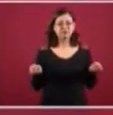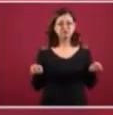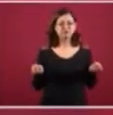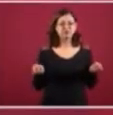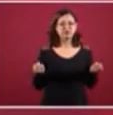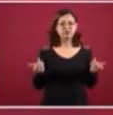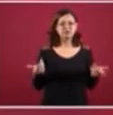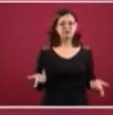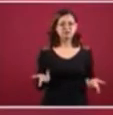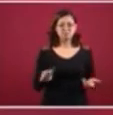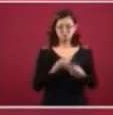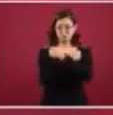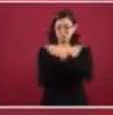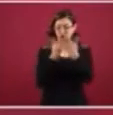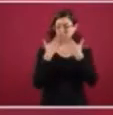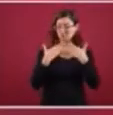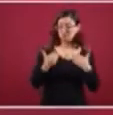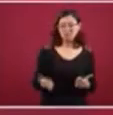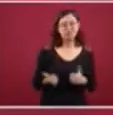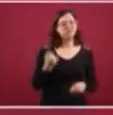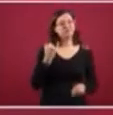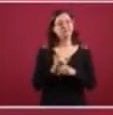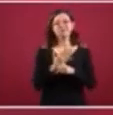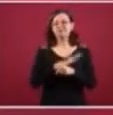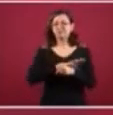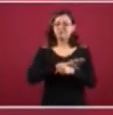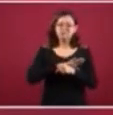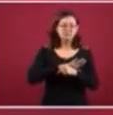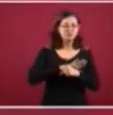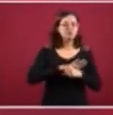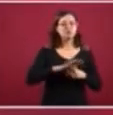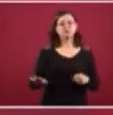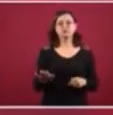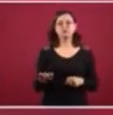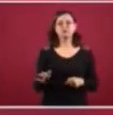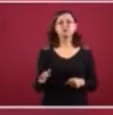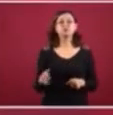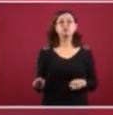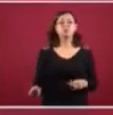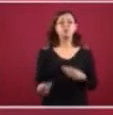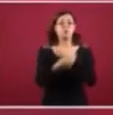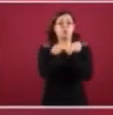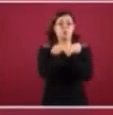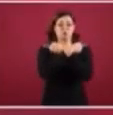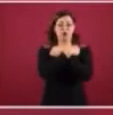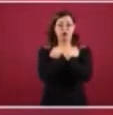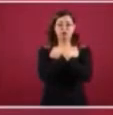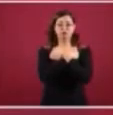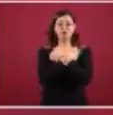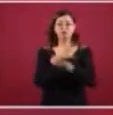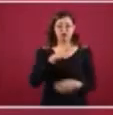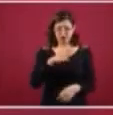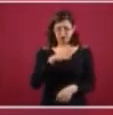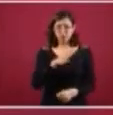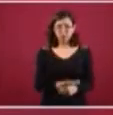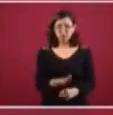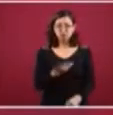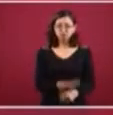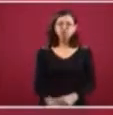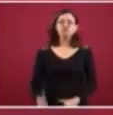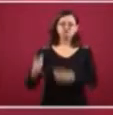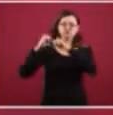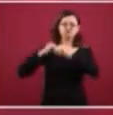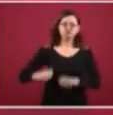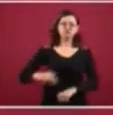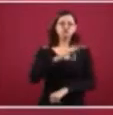sin autoridad moral, que es lo que da, lo que permite tener autoridad política. Es